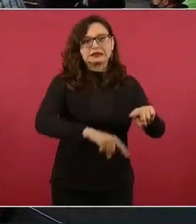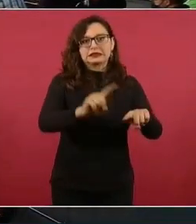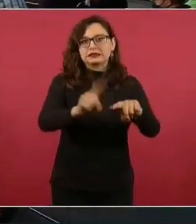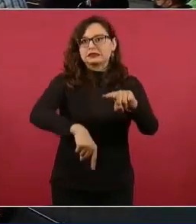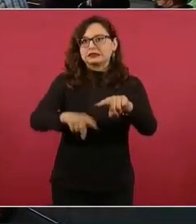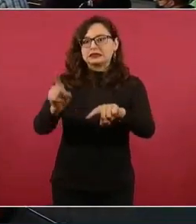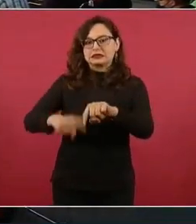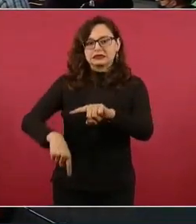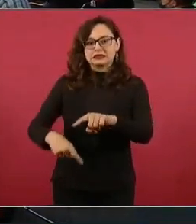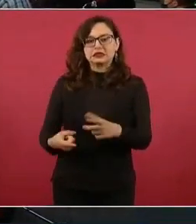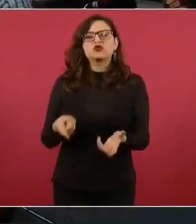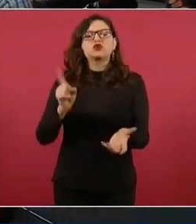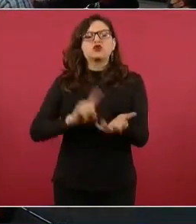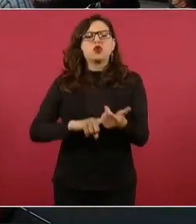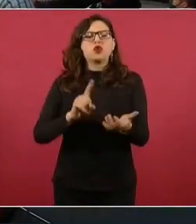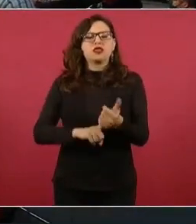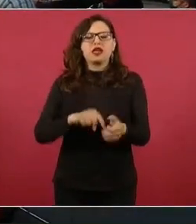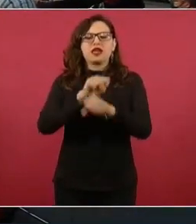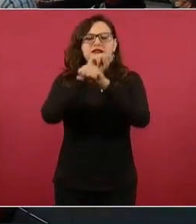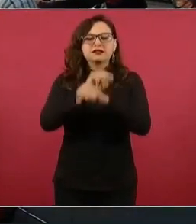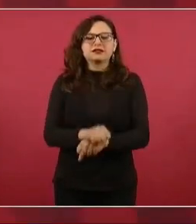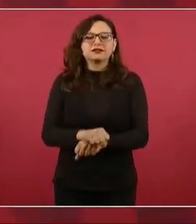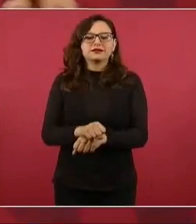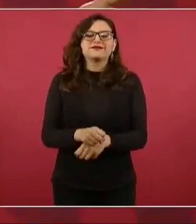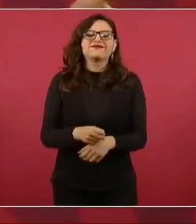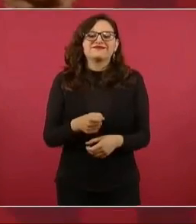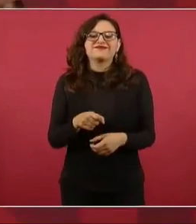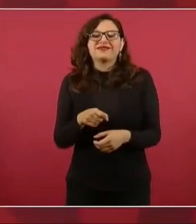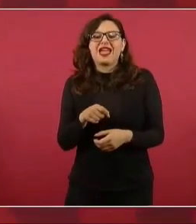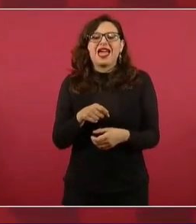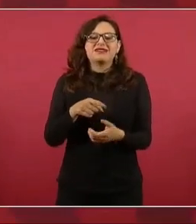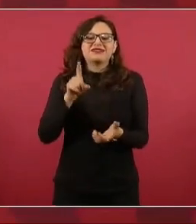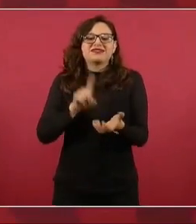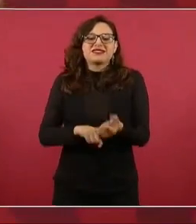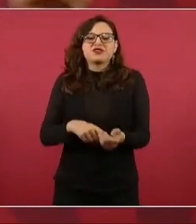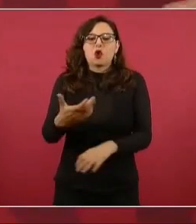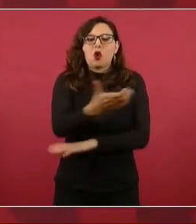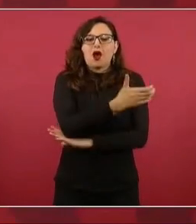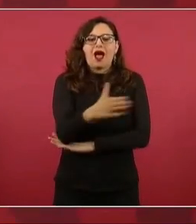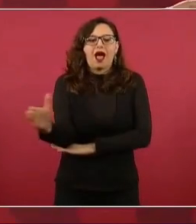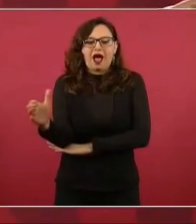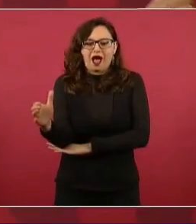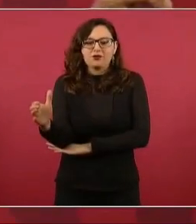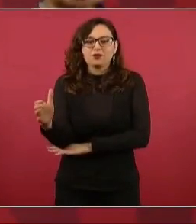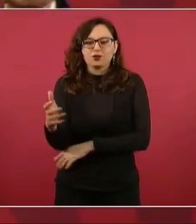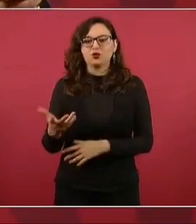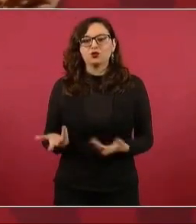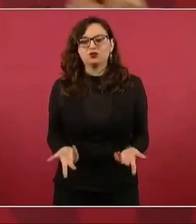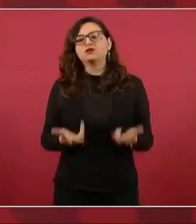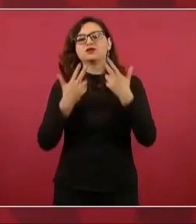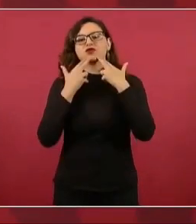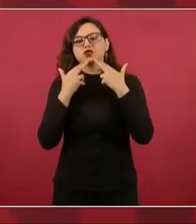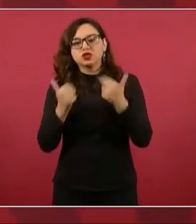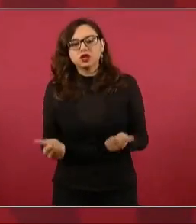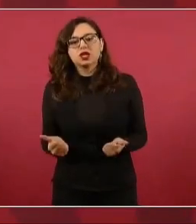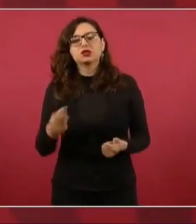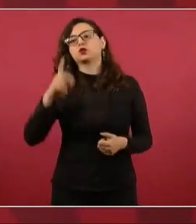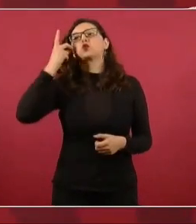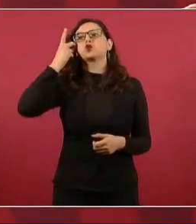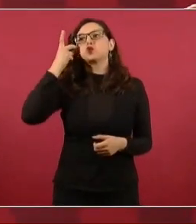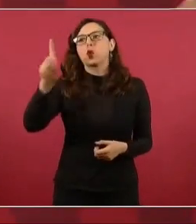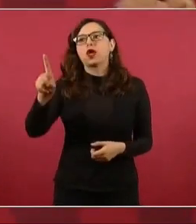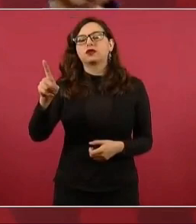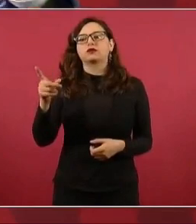predominaba en el campo pues eran las haciendas y los amos, eran los